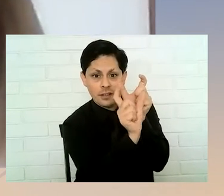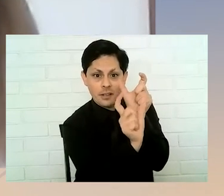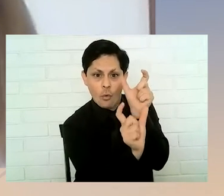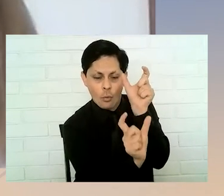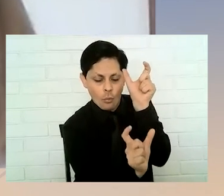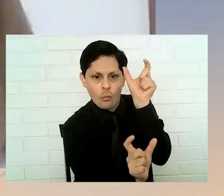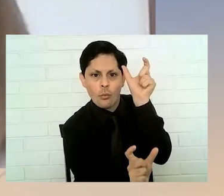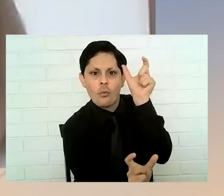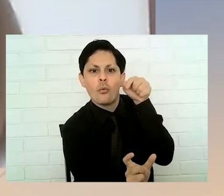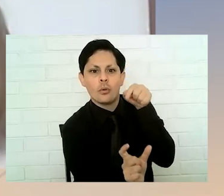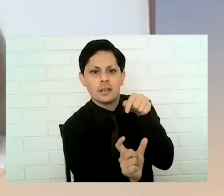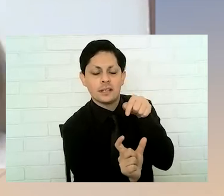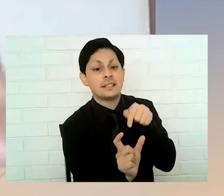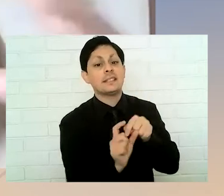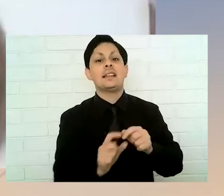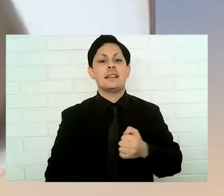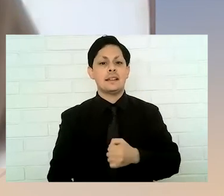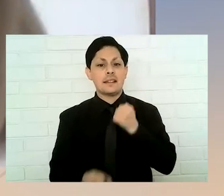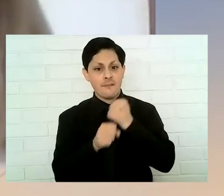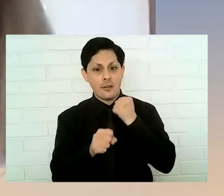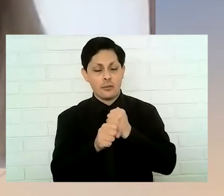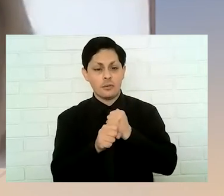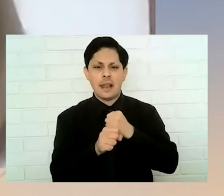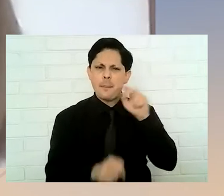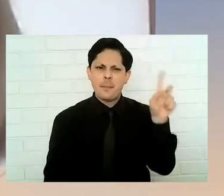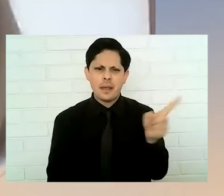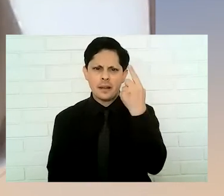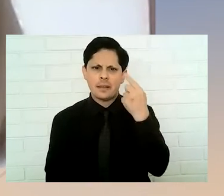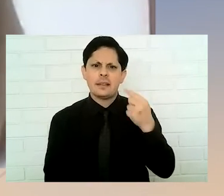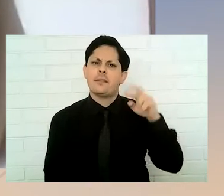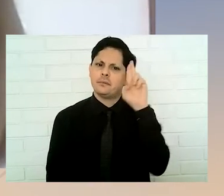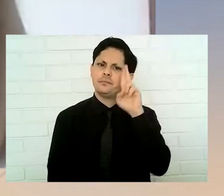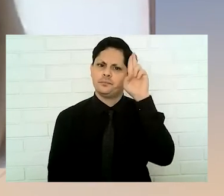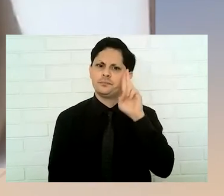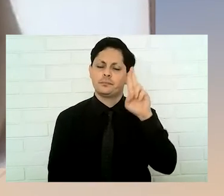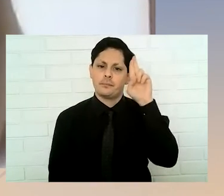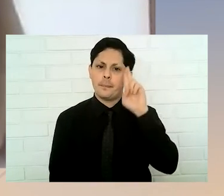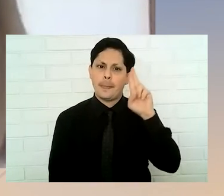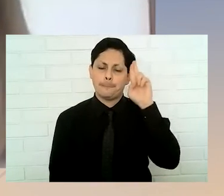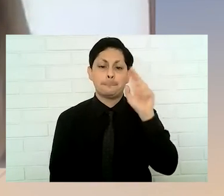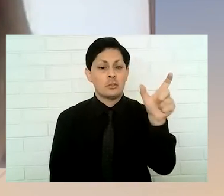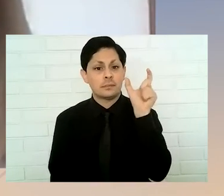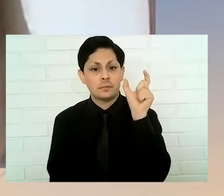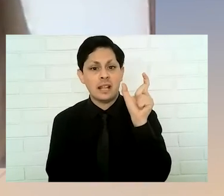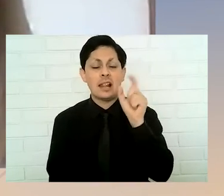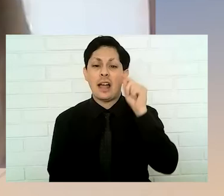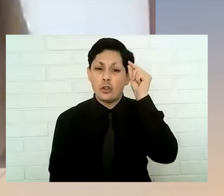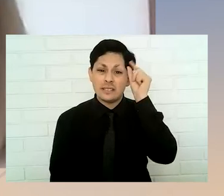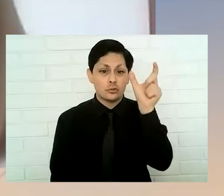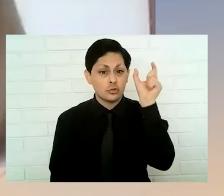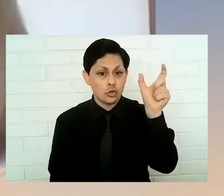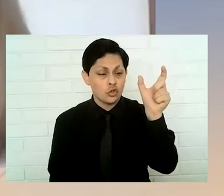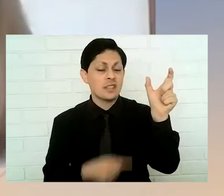de la educación especial. Entonces, una primera reflexión general es sobre la concepción de diversidad que nosotros tenemos,